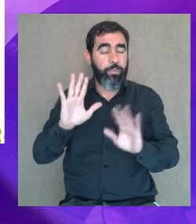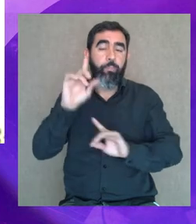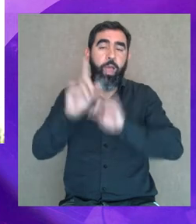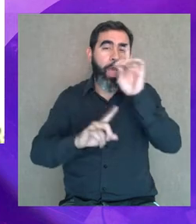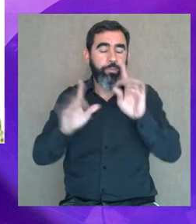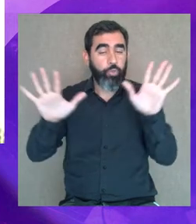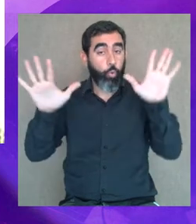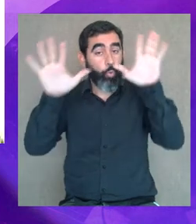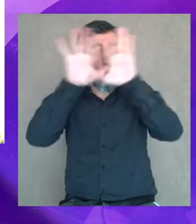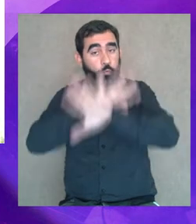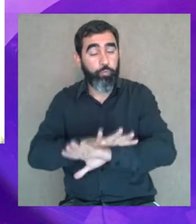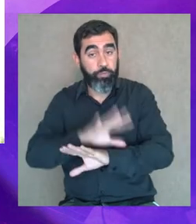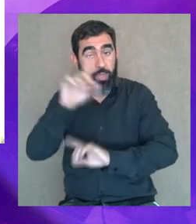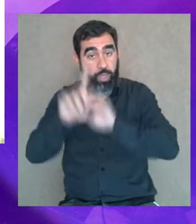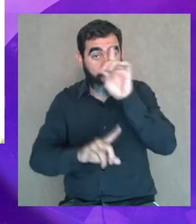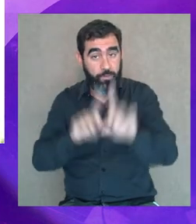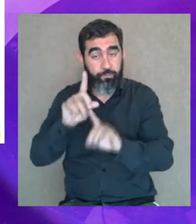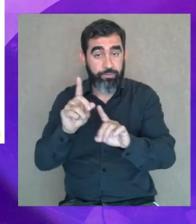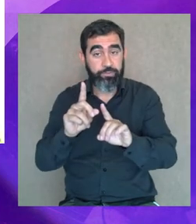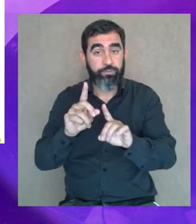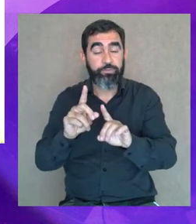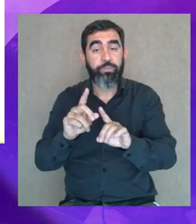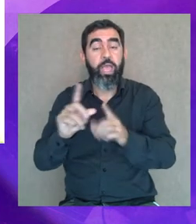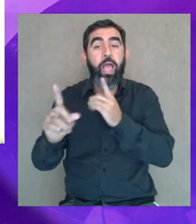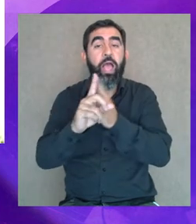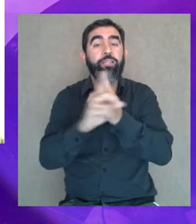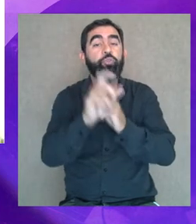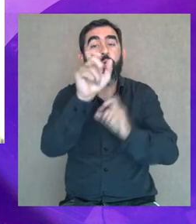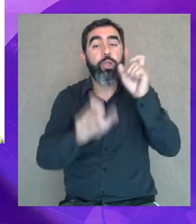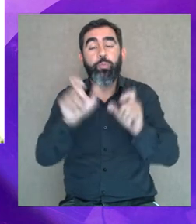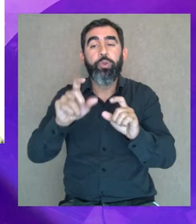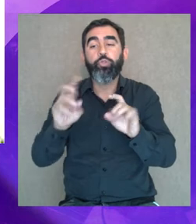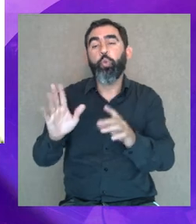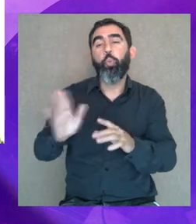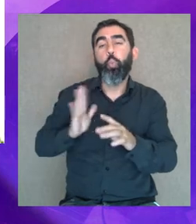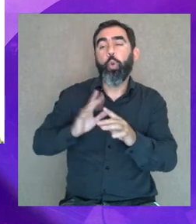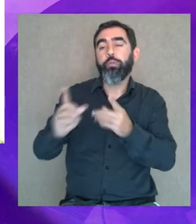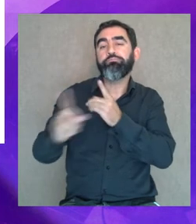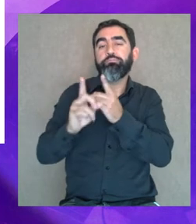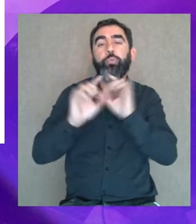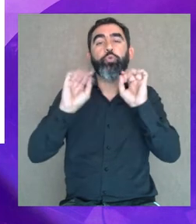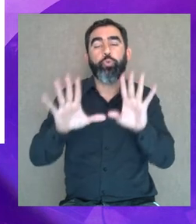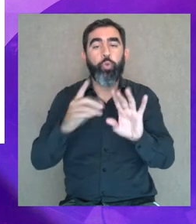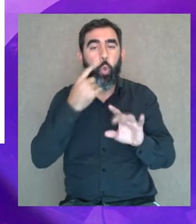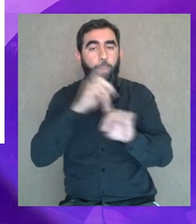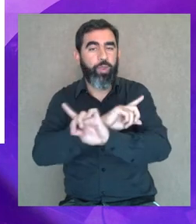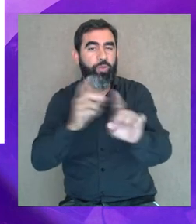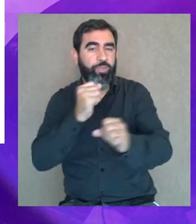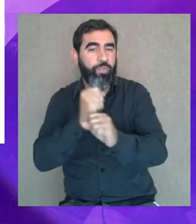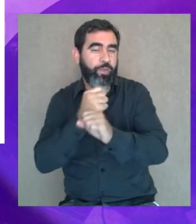hay una construcción de que es un la atención al público es para amper es decir para